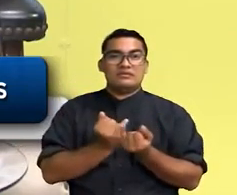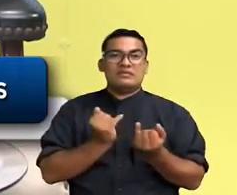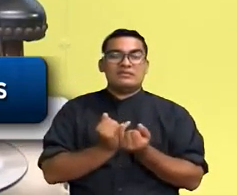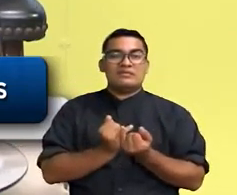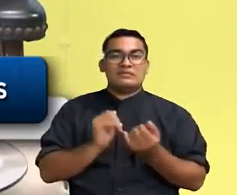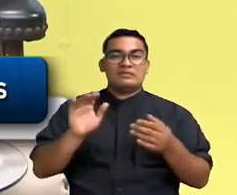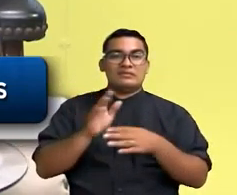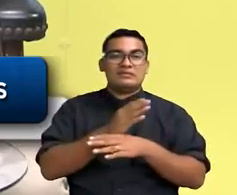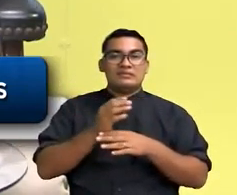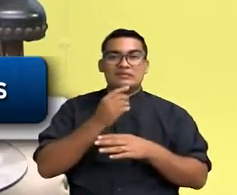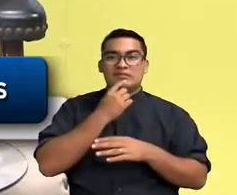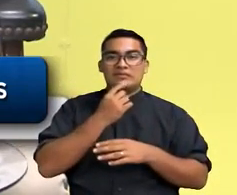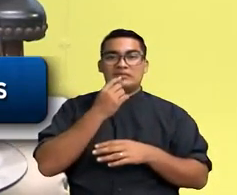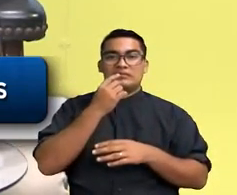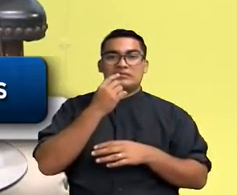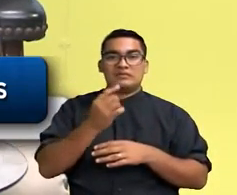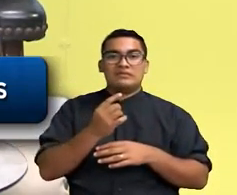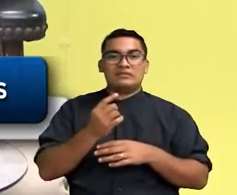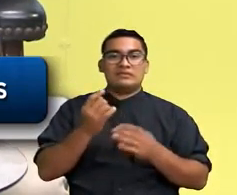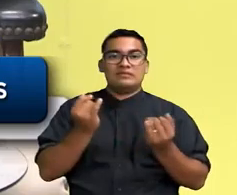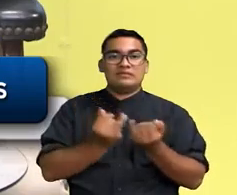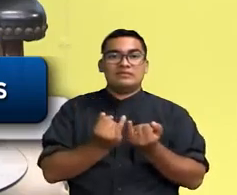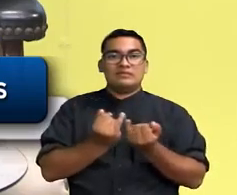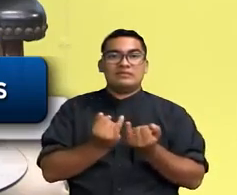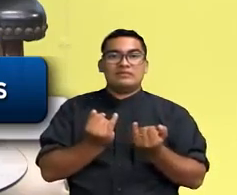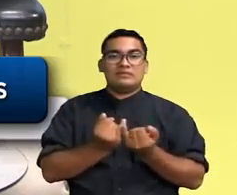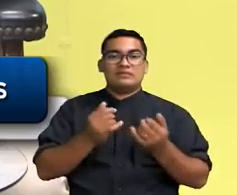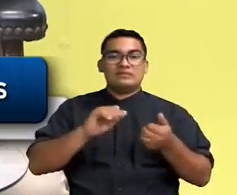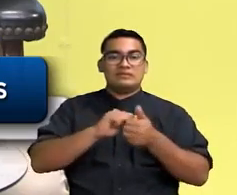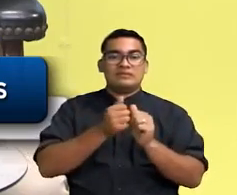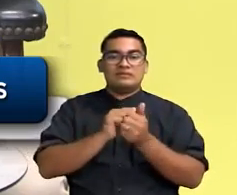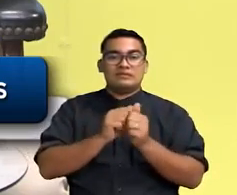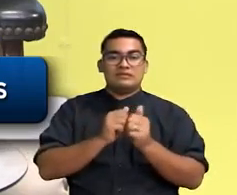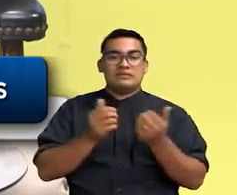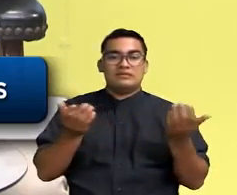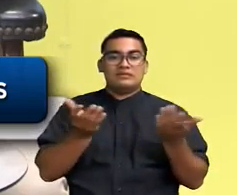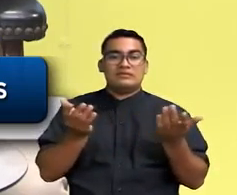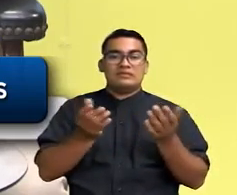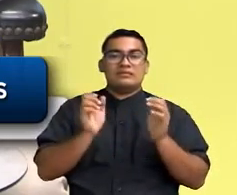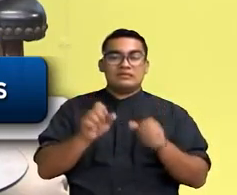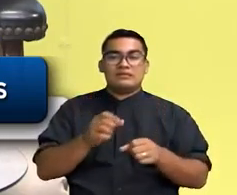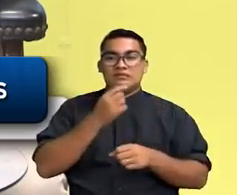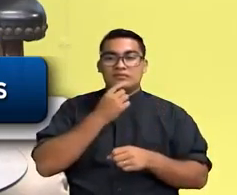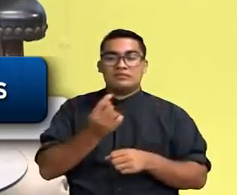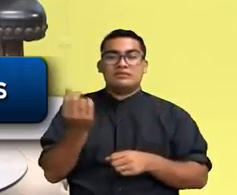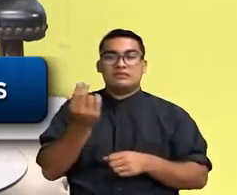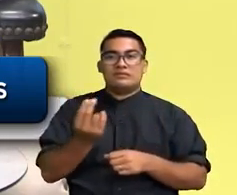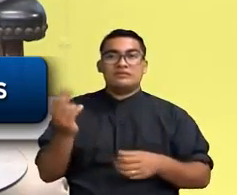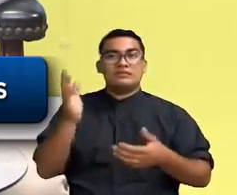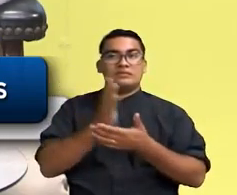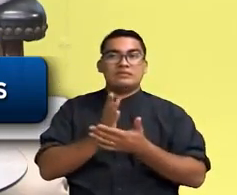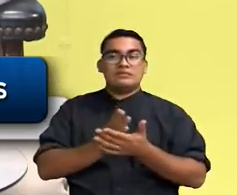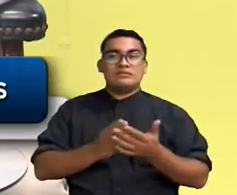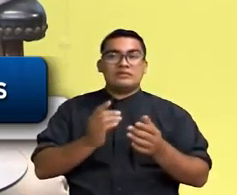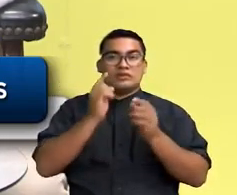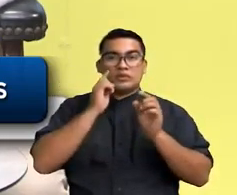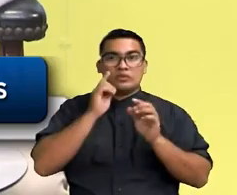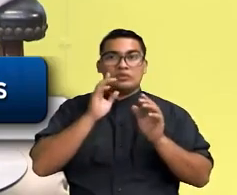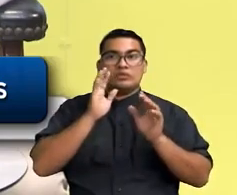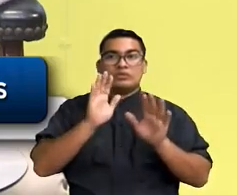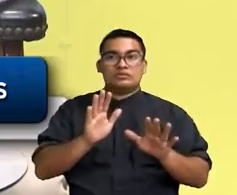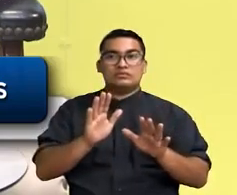generalmente por la parte del deporte que ellos hacen, se pueden utilizar algunos protectores, ¿ya?